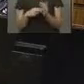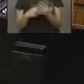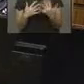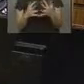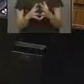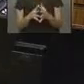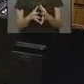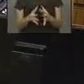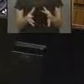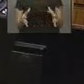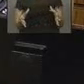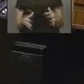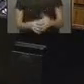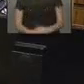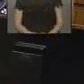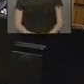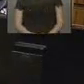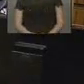mayor.